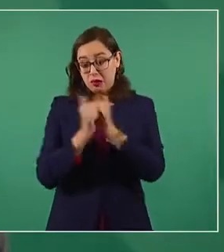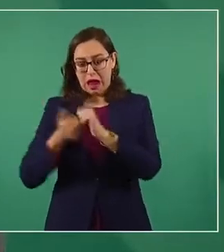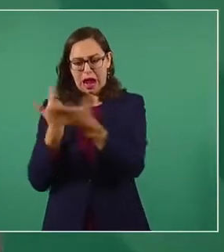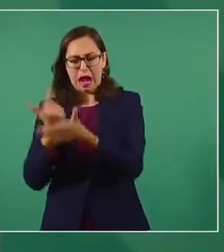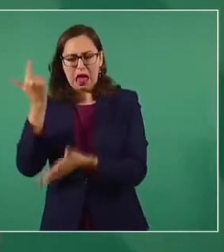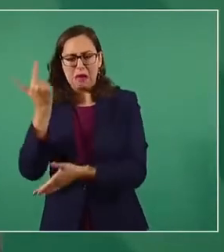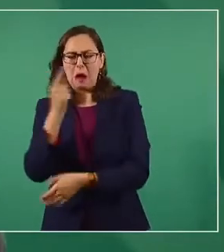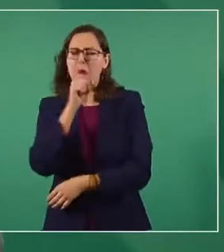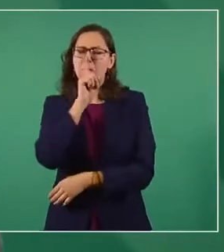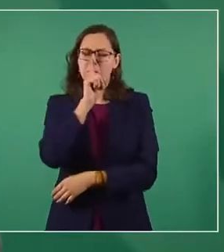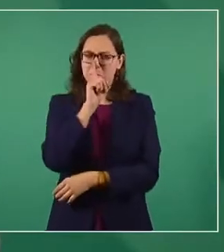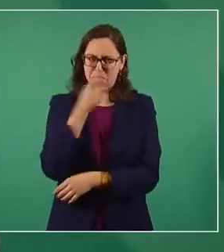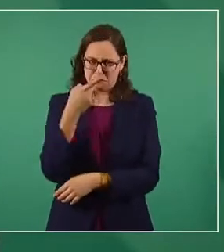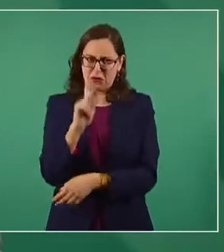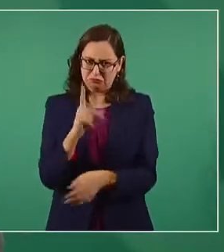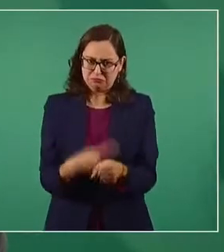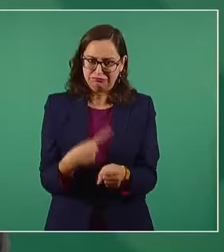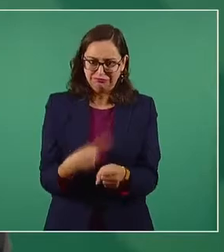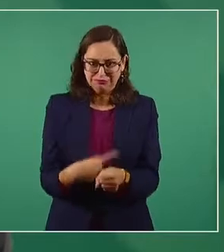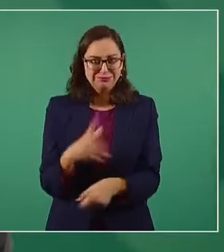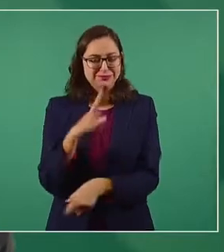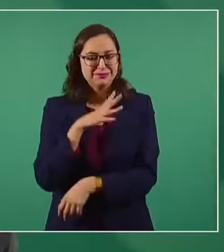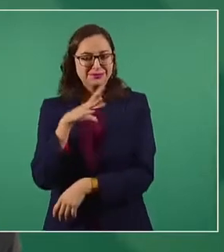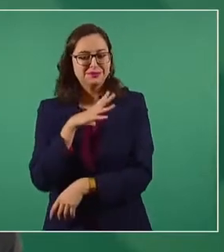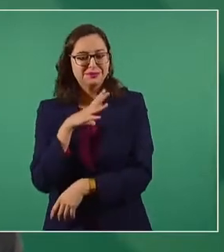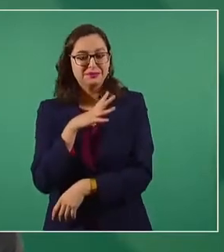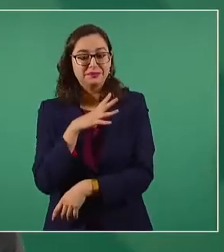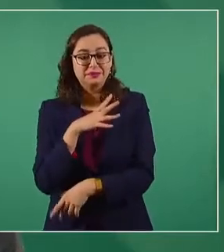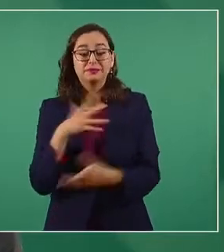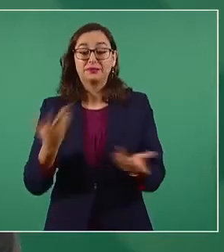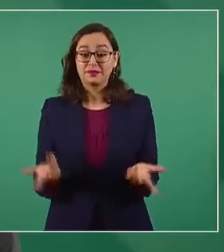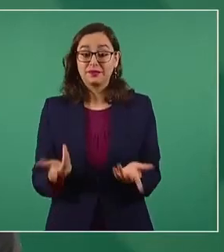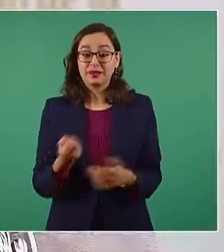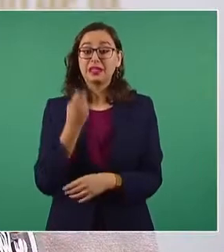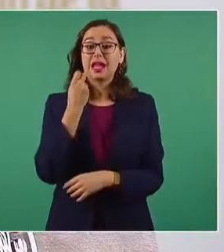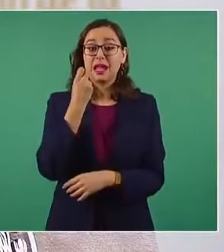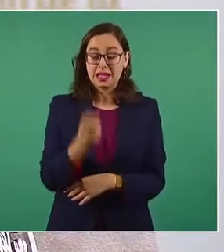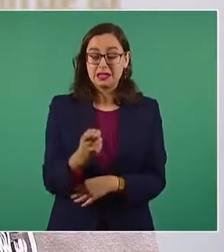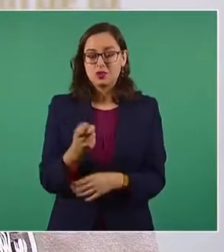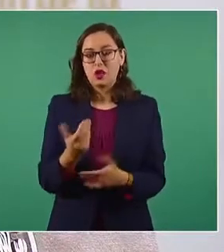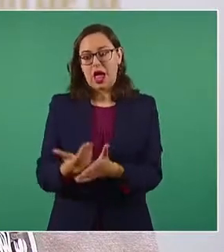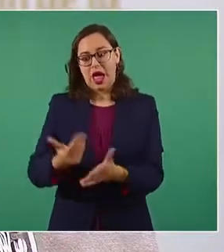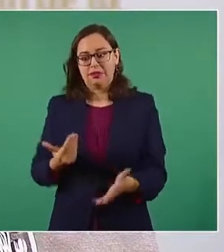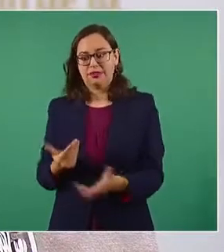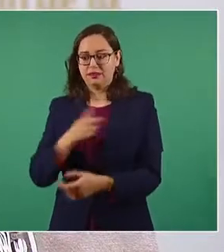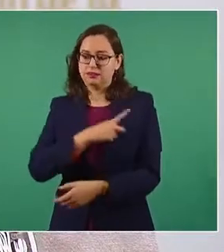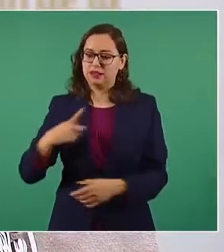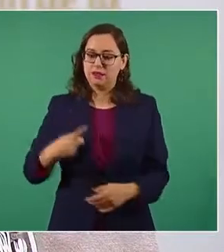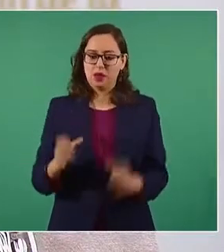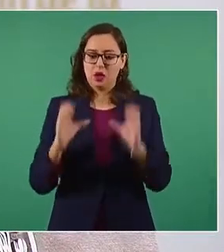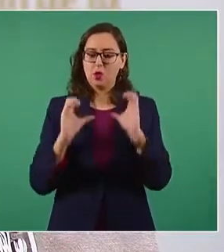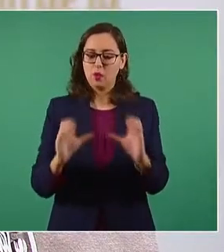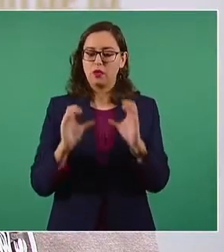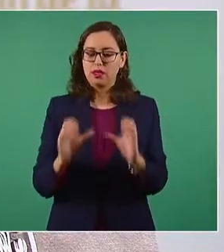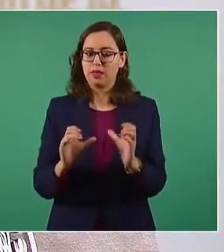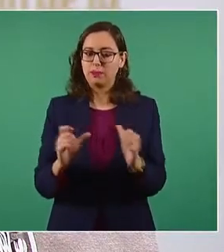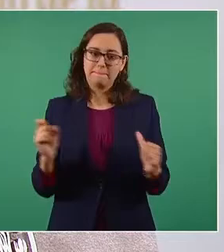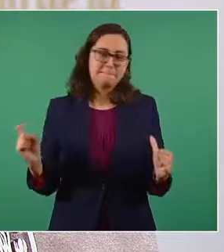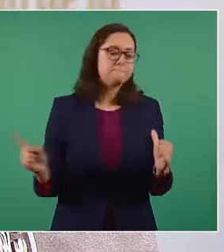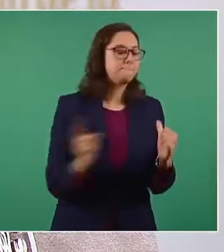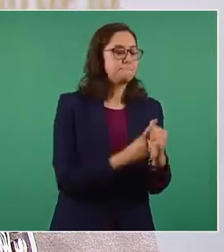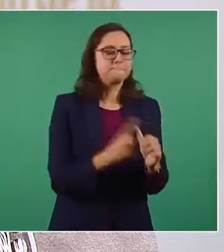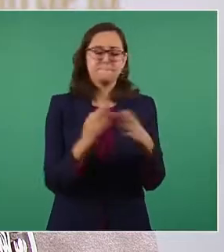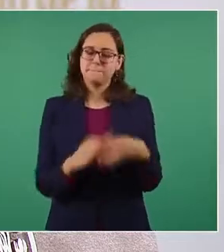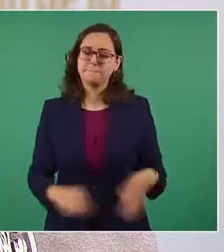prevención específicas. Y como acaba de señalar el presidente, una de las intervenciones específicas de prevención más importantes de la